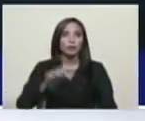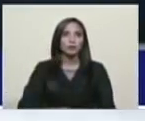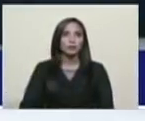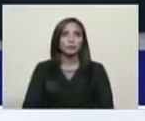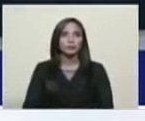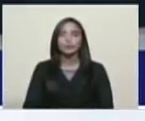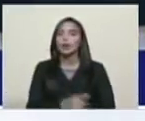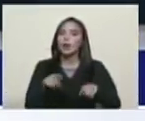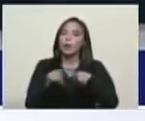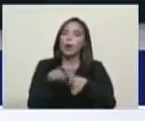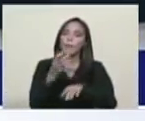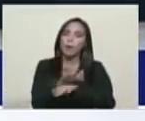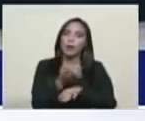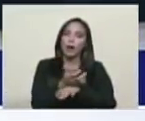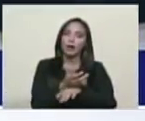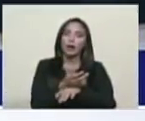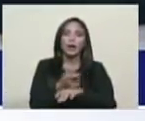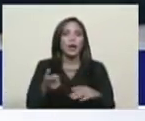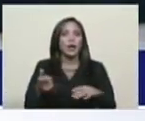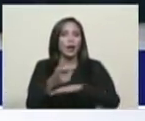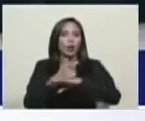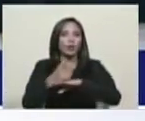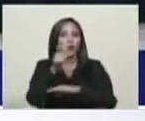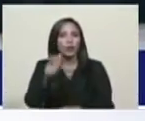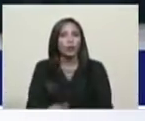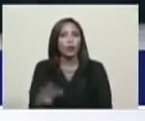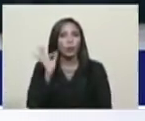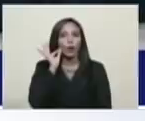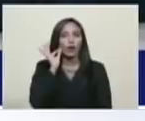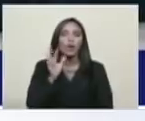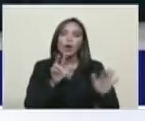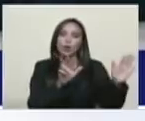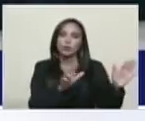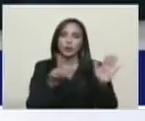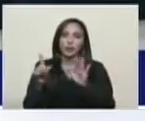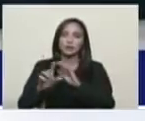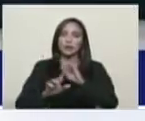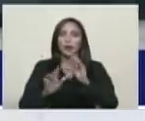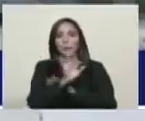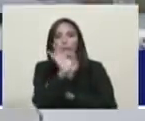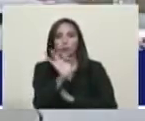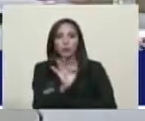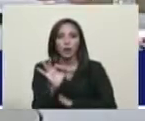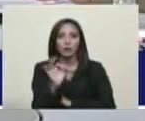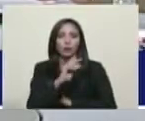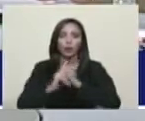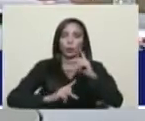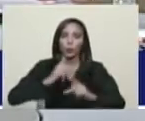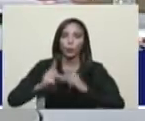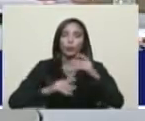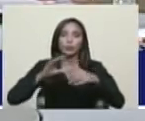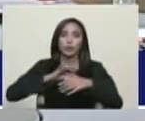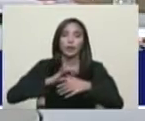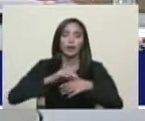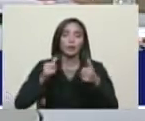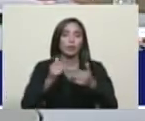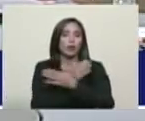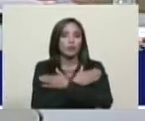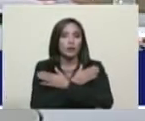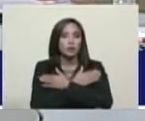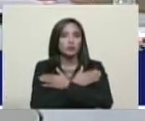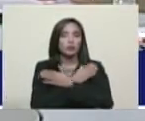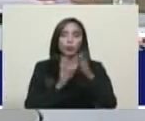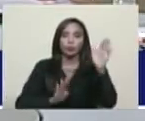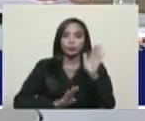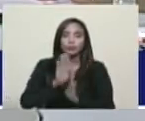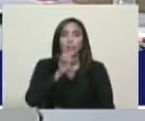Igualmente en Monagas, gobernadora, ha llegado al 86%. Yelitze Santaella, la felicito. Tiene que llegar